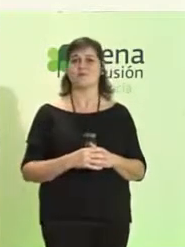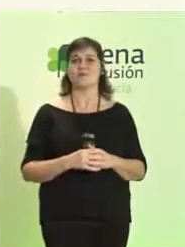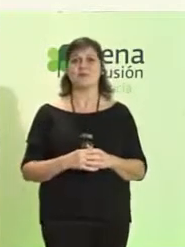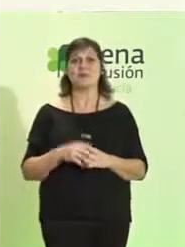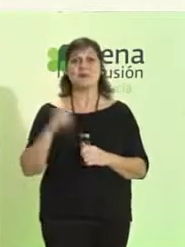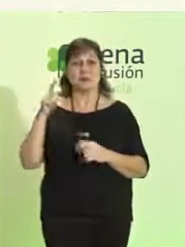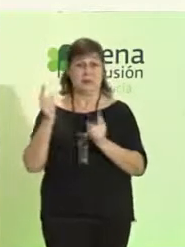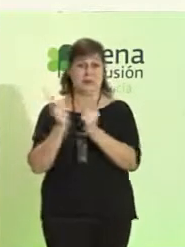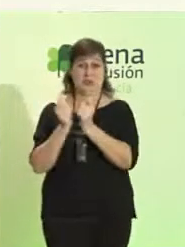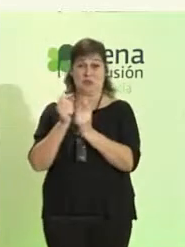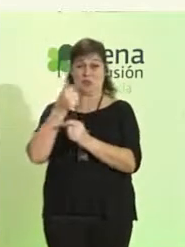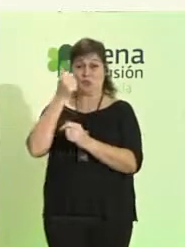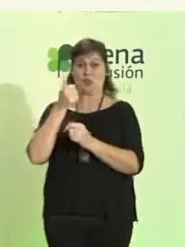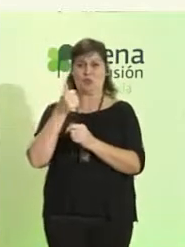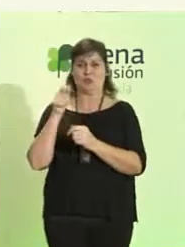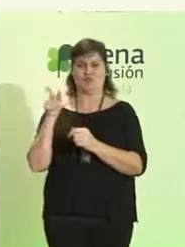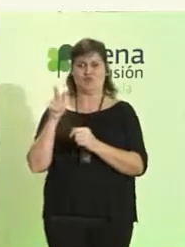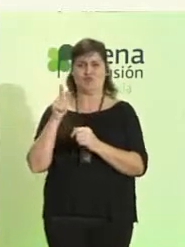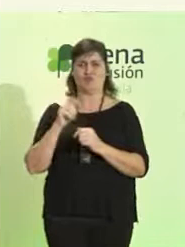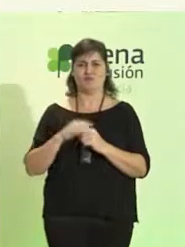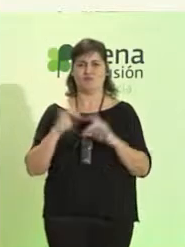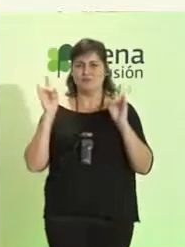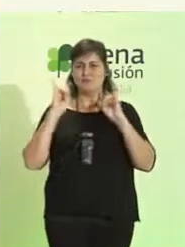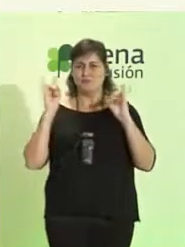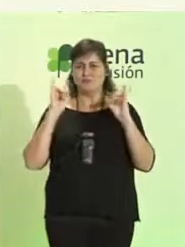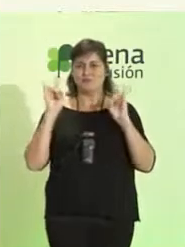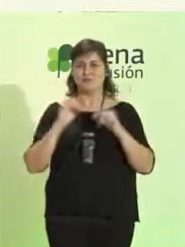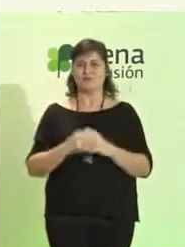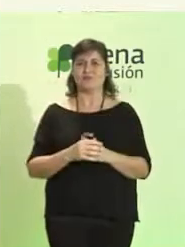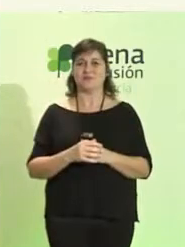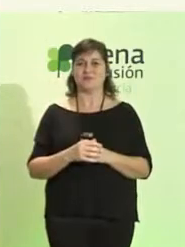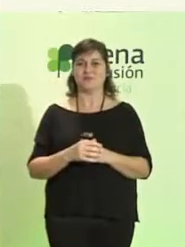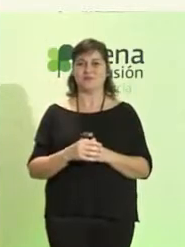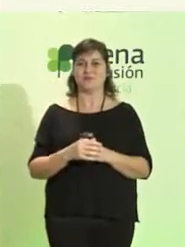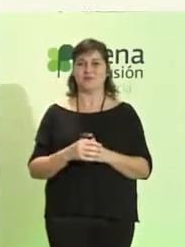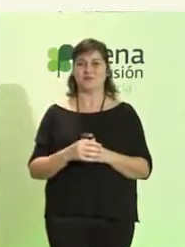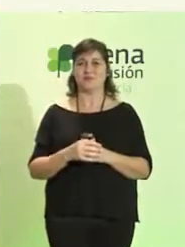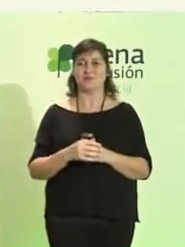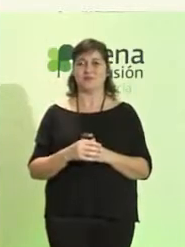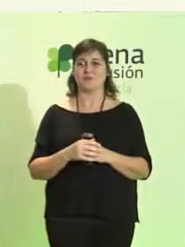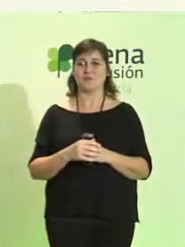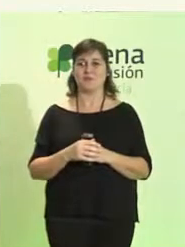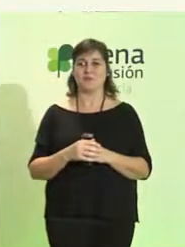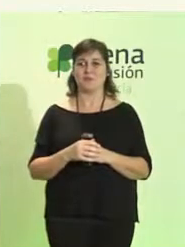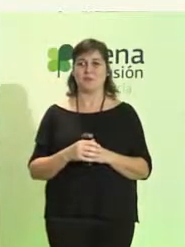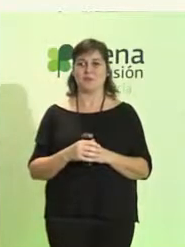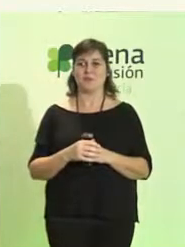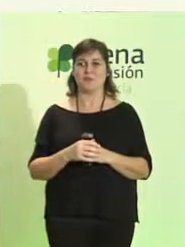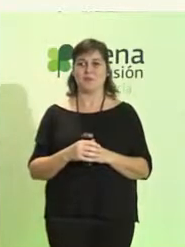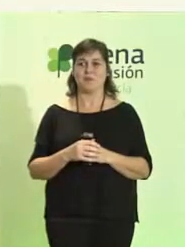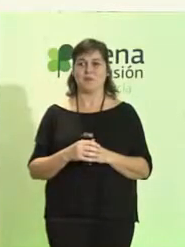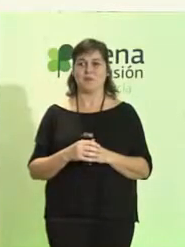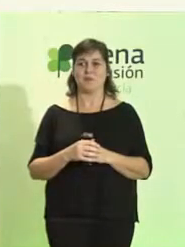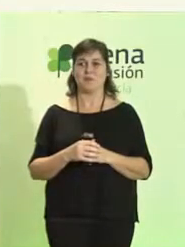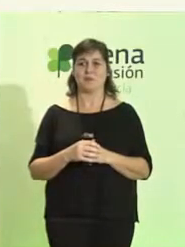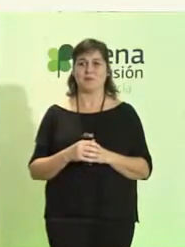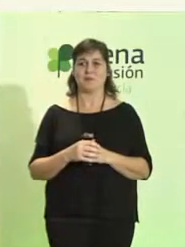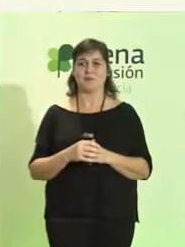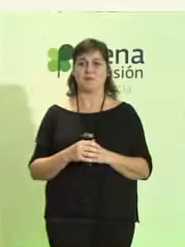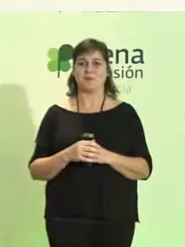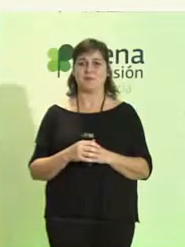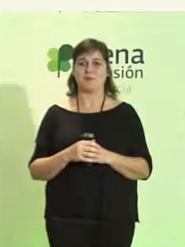Este es otro más breve. Tres. Perdón. He escuchado palabras que no lo pueden